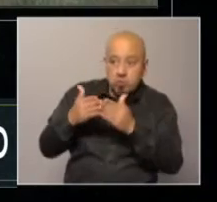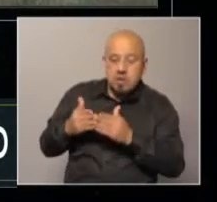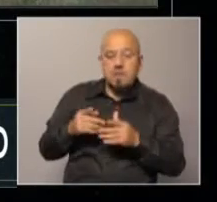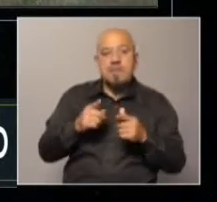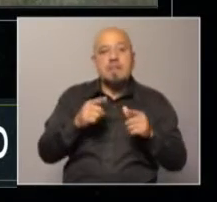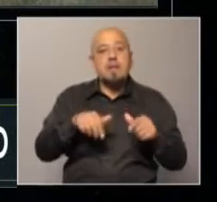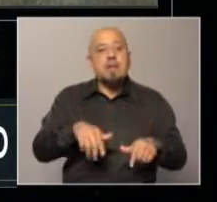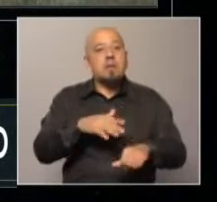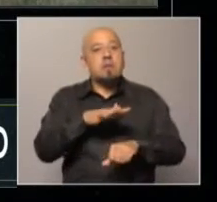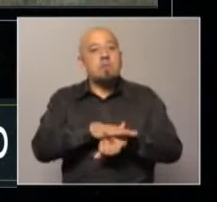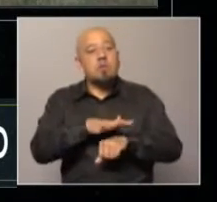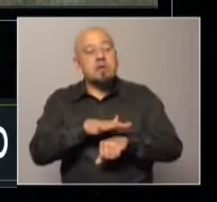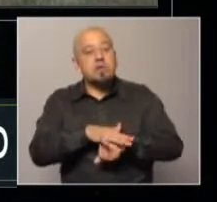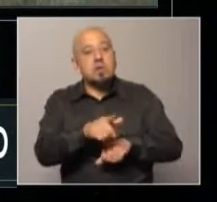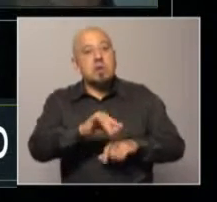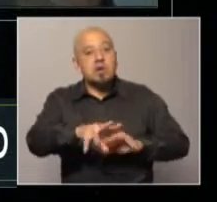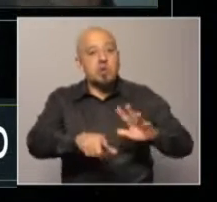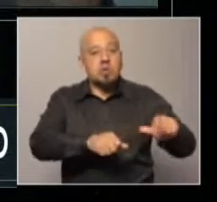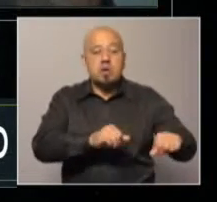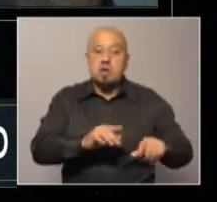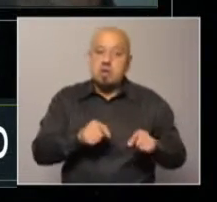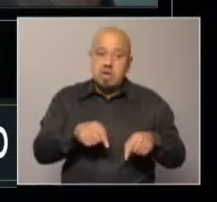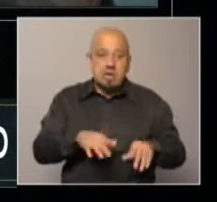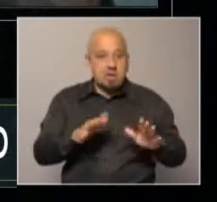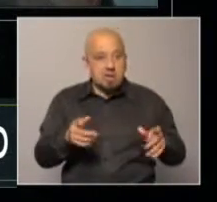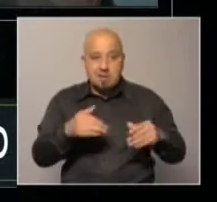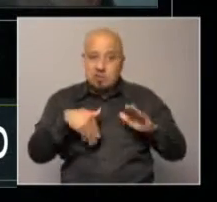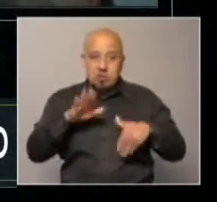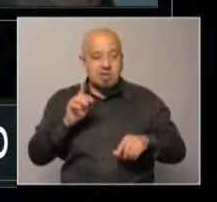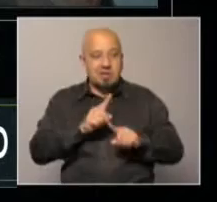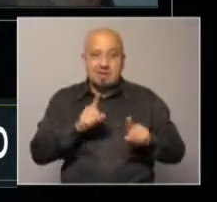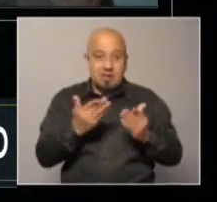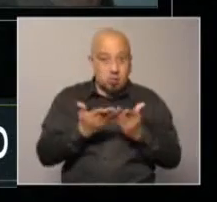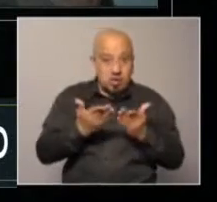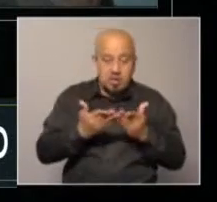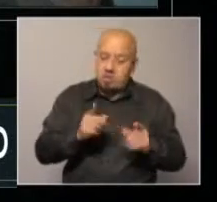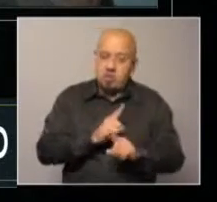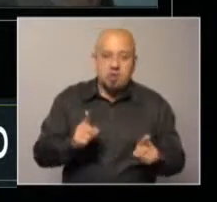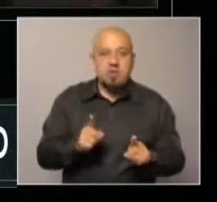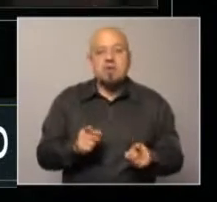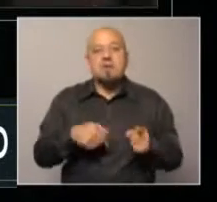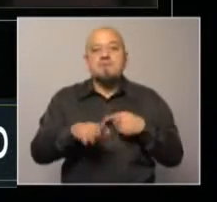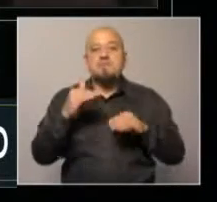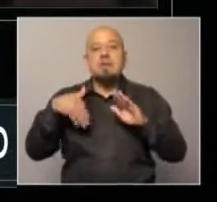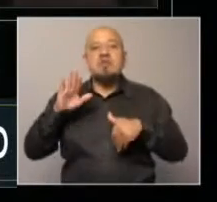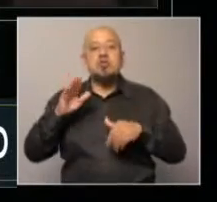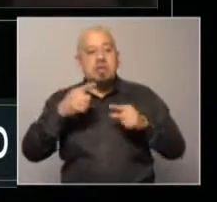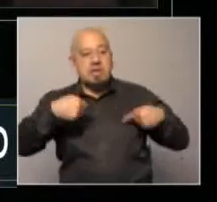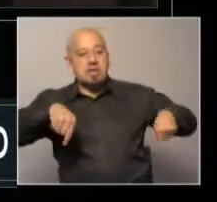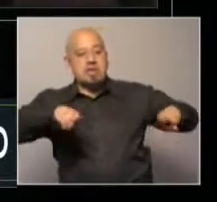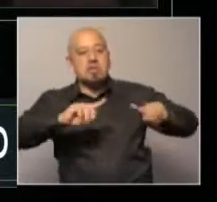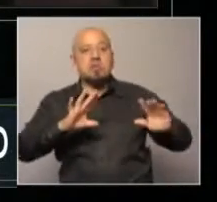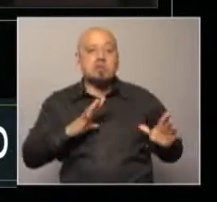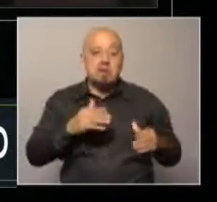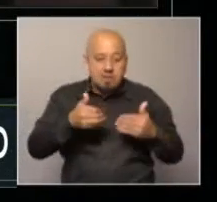delinquir, se habían desvinculado, la mayoría de ellos estaban desvinculados del sistema educativo, la mayoría de ellos también en los primeros años